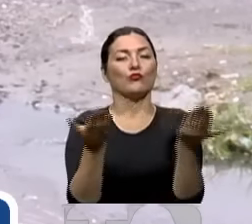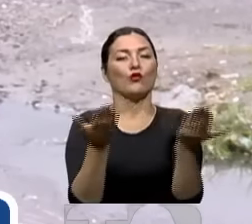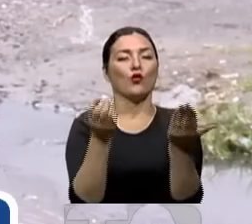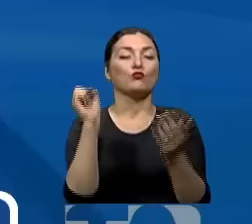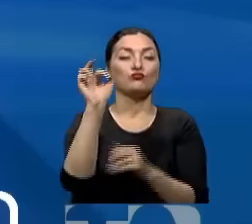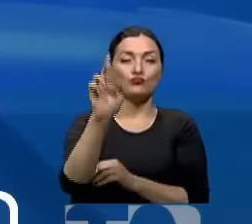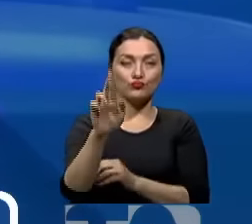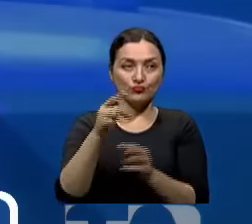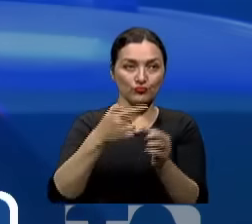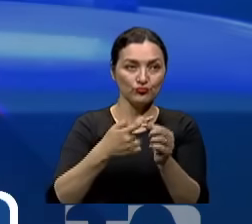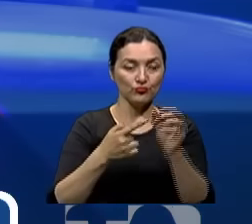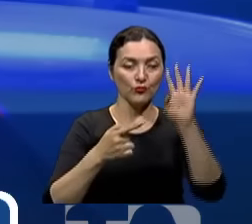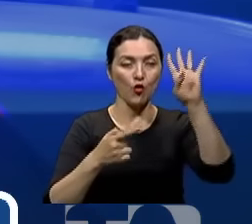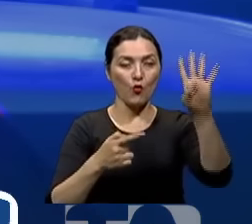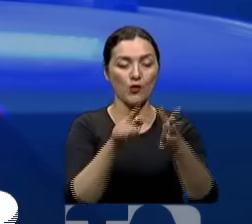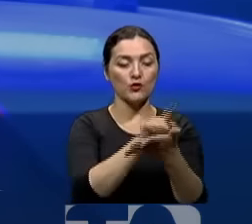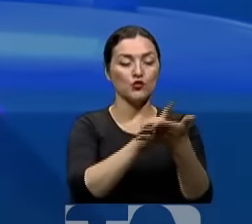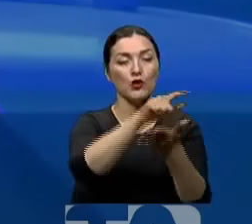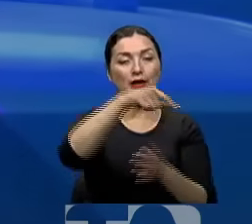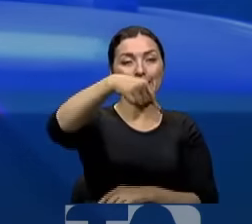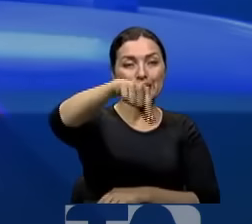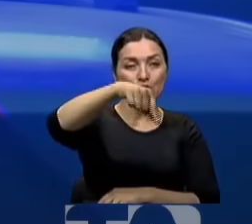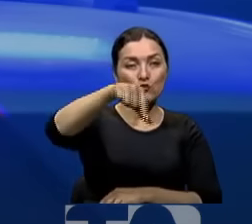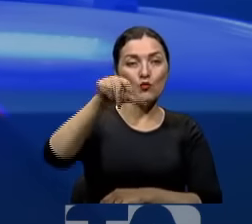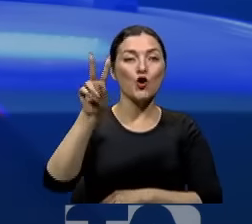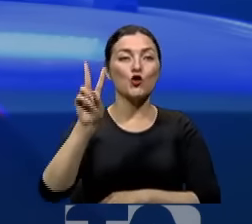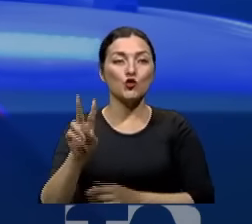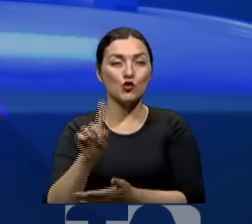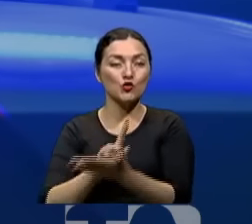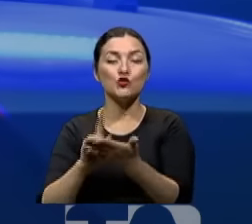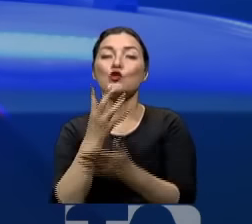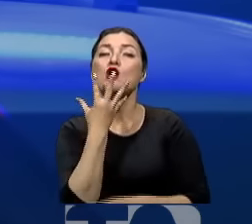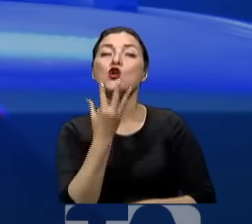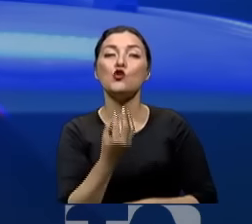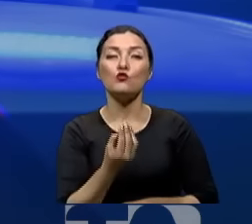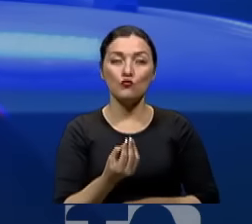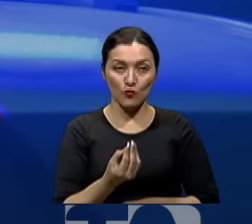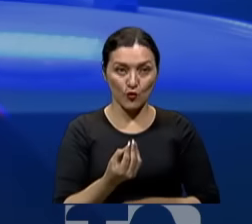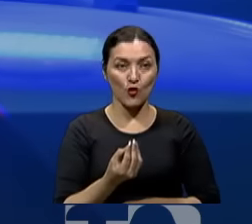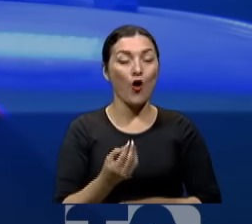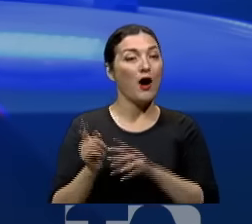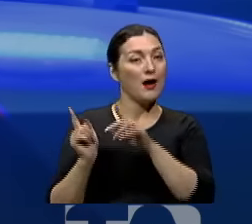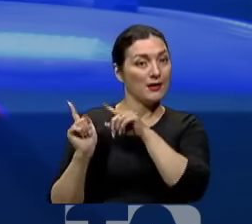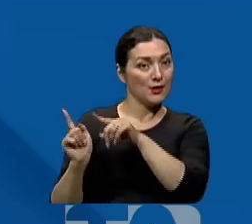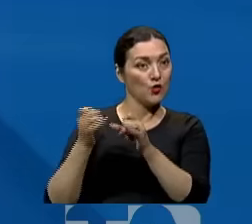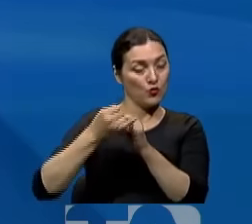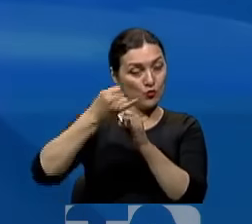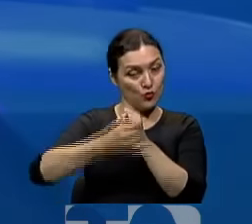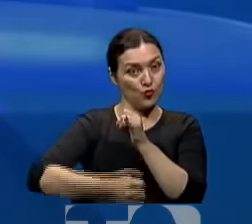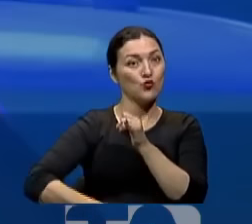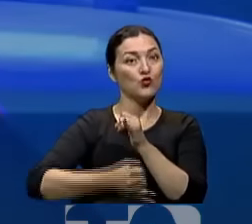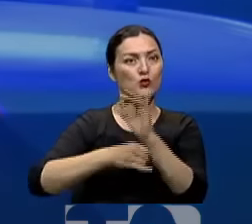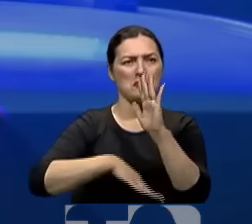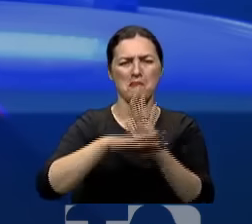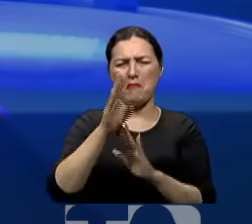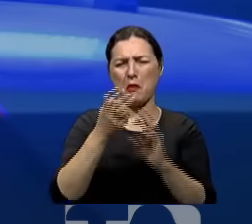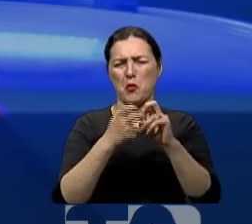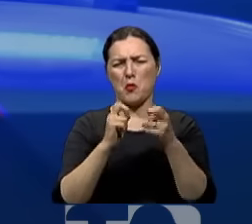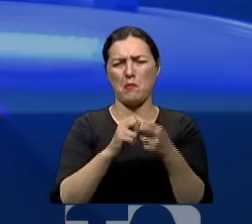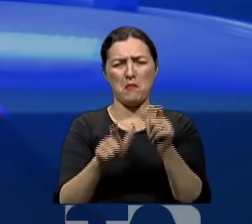de Quito, 4 en el distrito Quitumbe y 2 en el distrito Eloy Alfaro. Es precisamente este último el que más